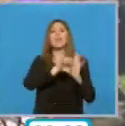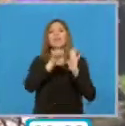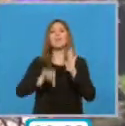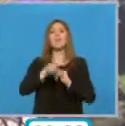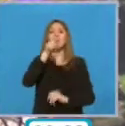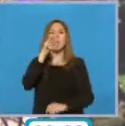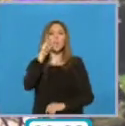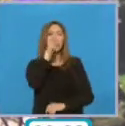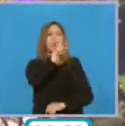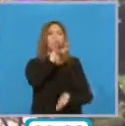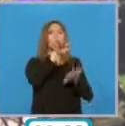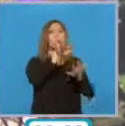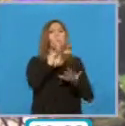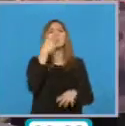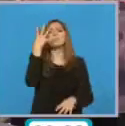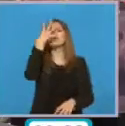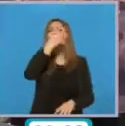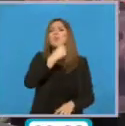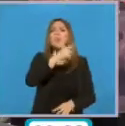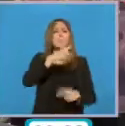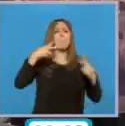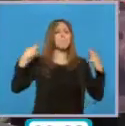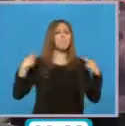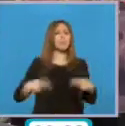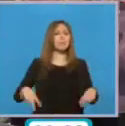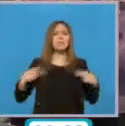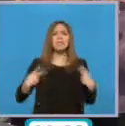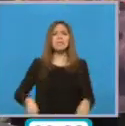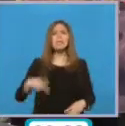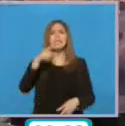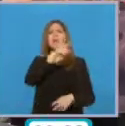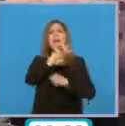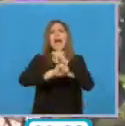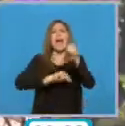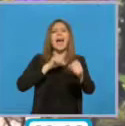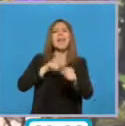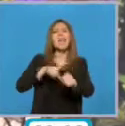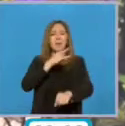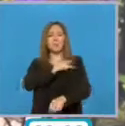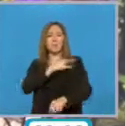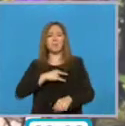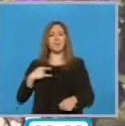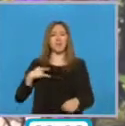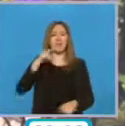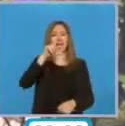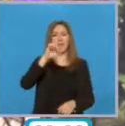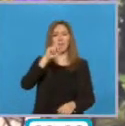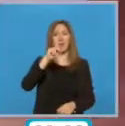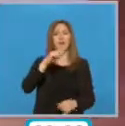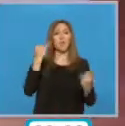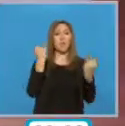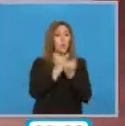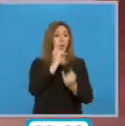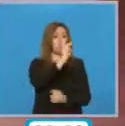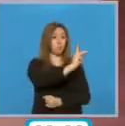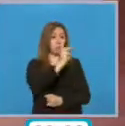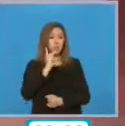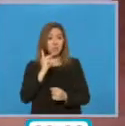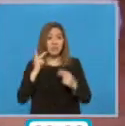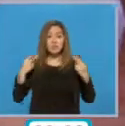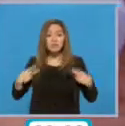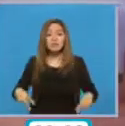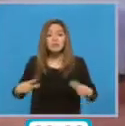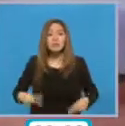a lo mejor en un vestido, no sé, puede ser de leopardo, ¿no? Y se ve preciosísima en ese vestido de leopardo y tú te compras el mismo vestido y te quieres esconder,